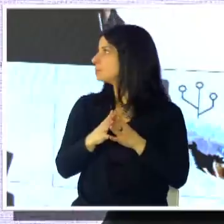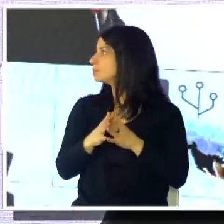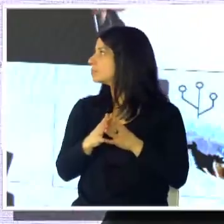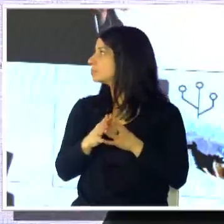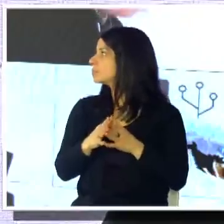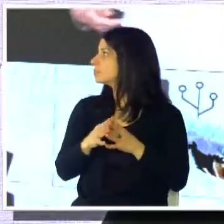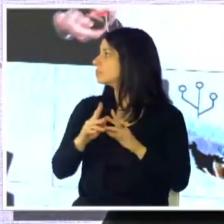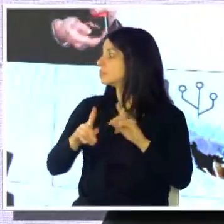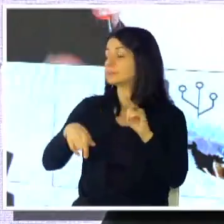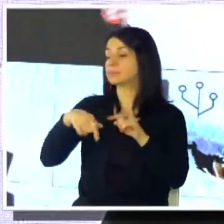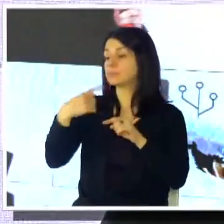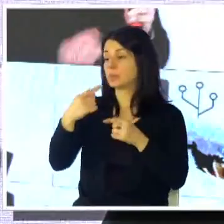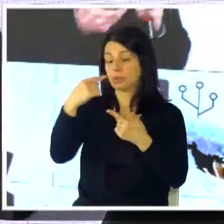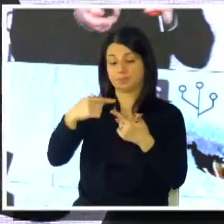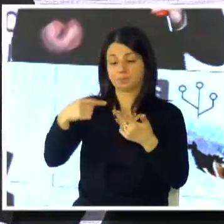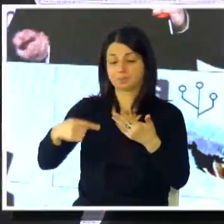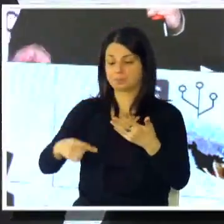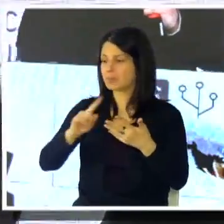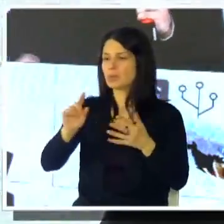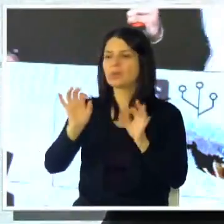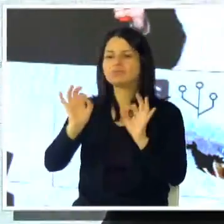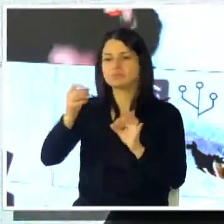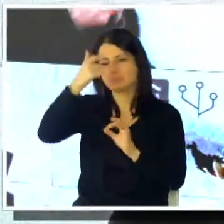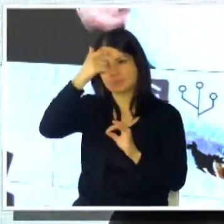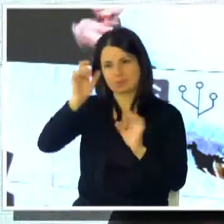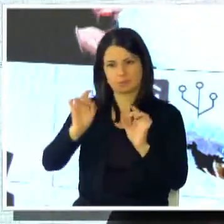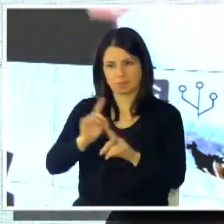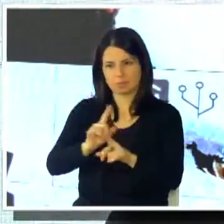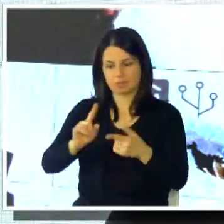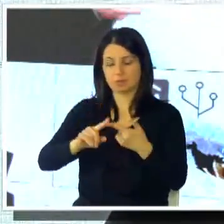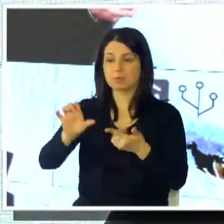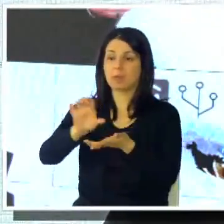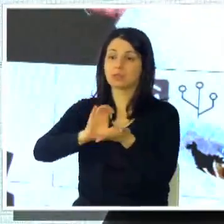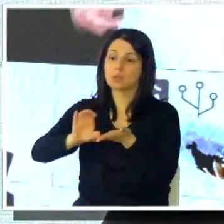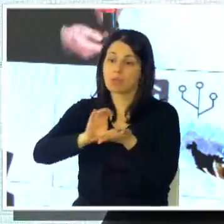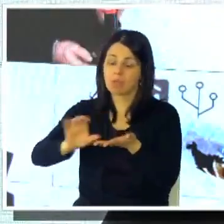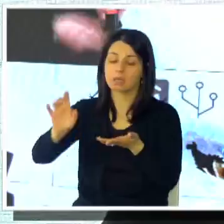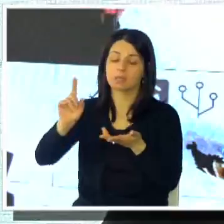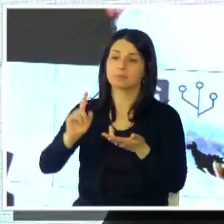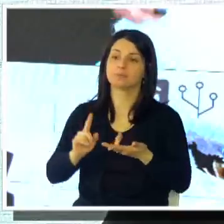Después, otros puntos que no son estrictamente técnicos, como el de ciudadanía,